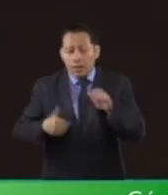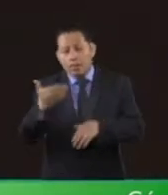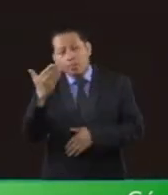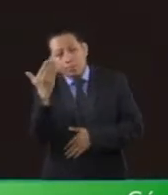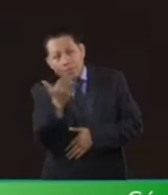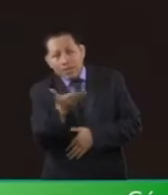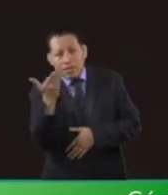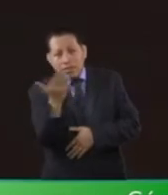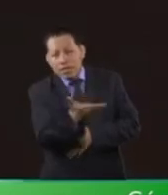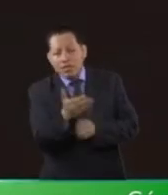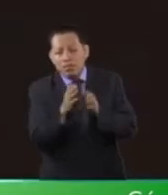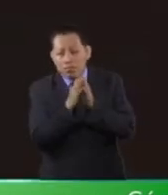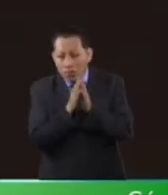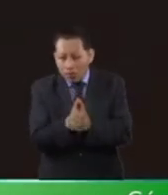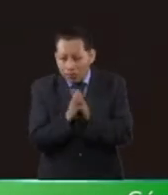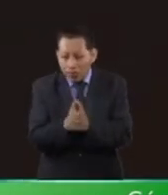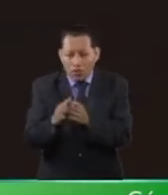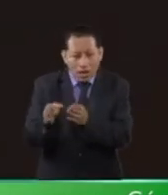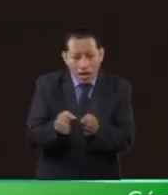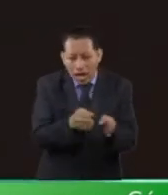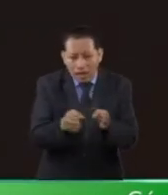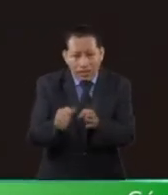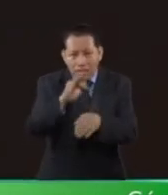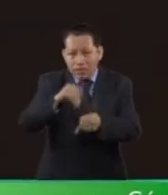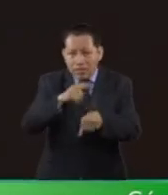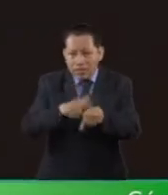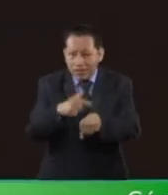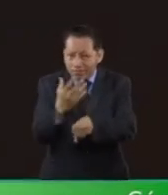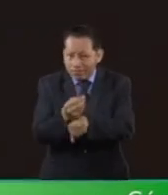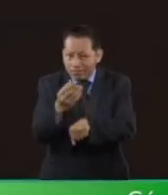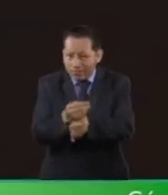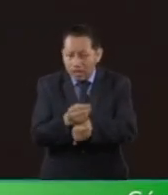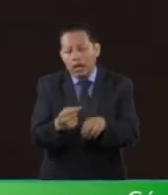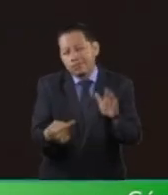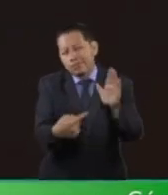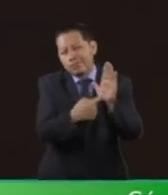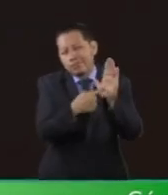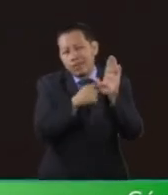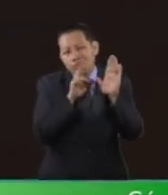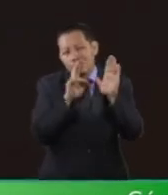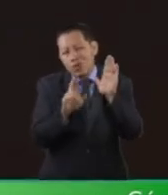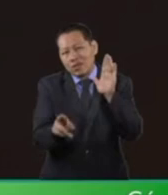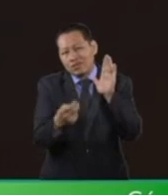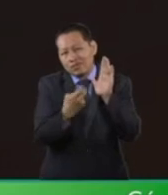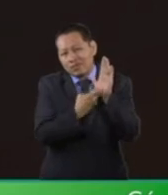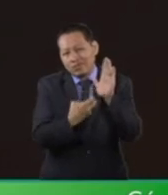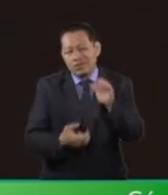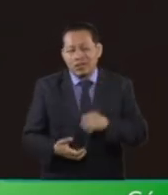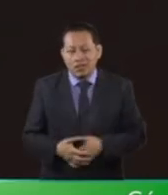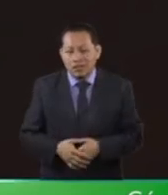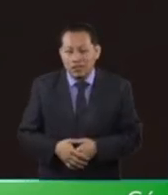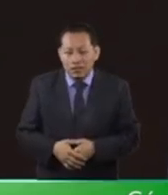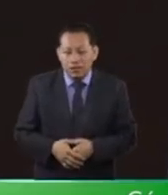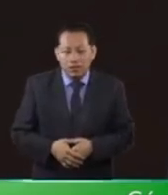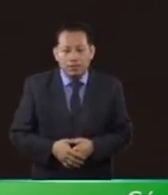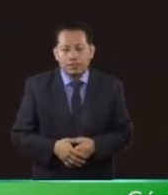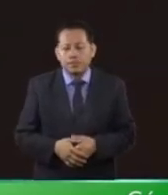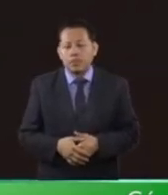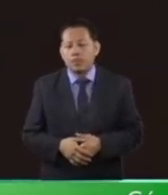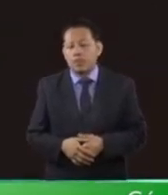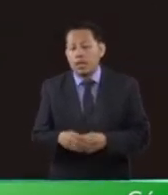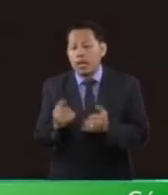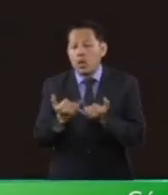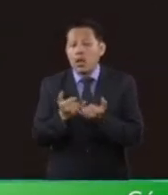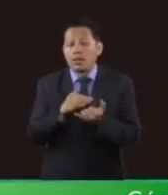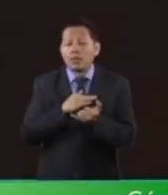intervención para reparar las carreteras federales. ¿Cómo se explica incluso que